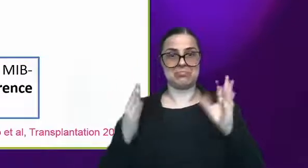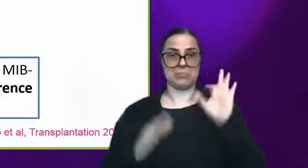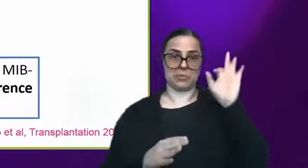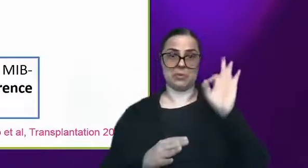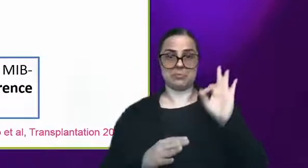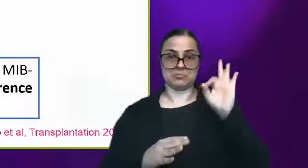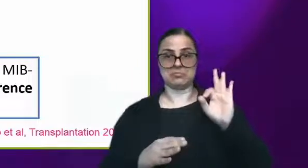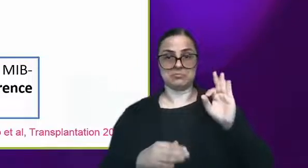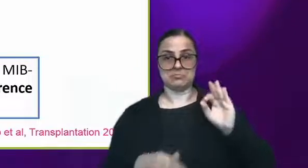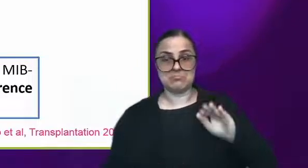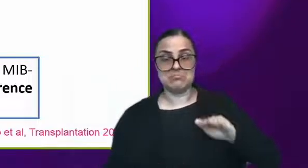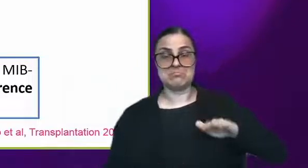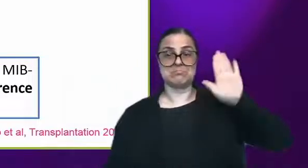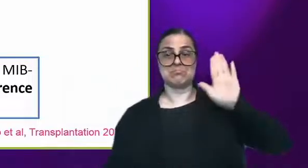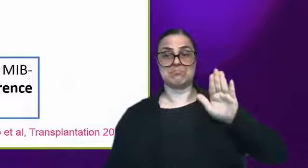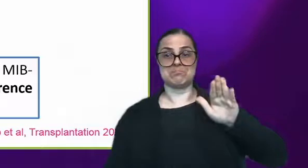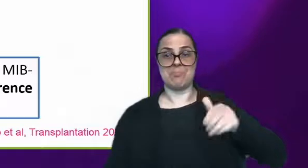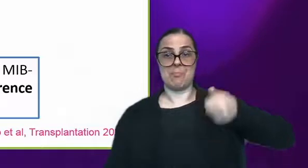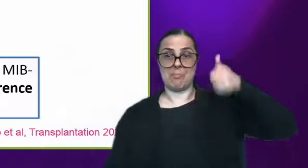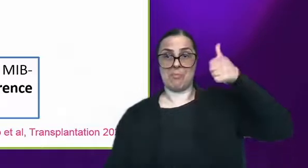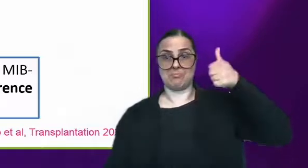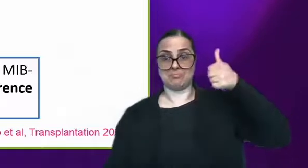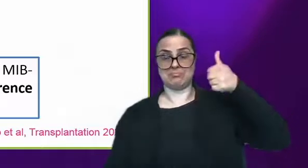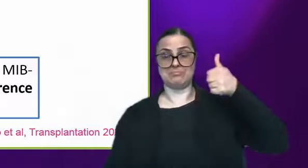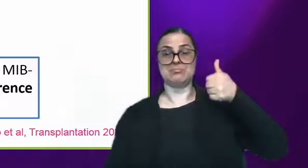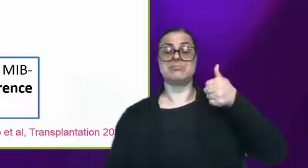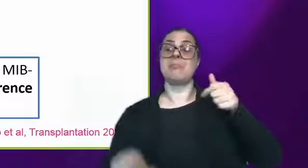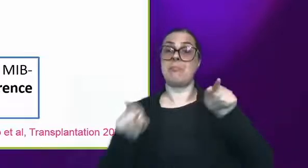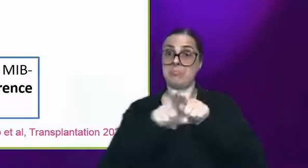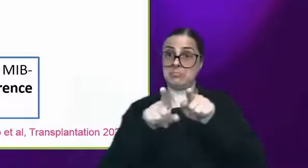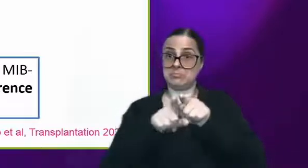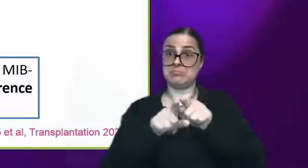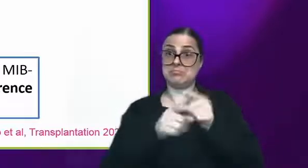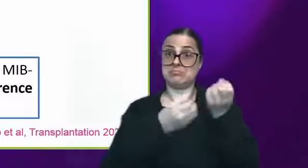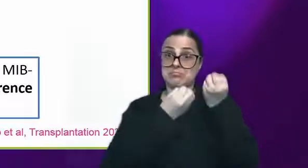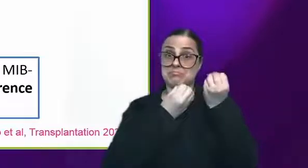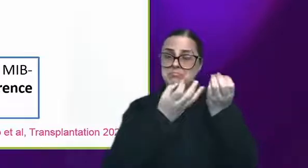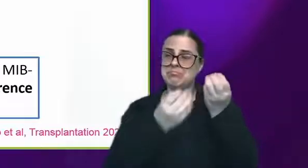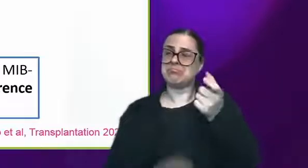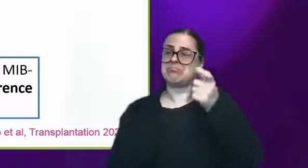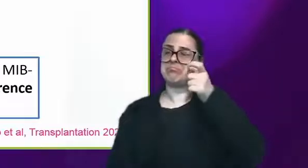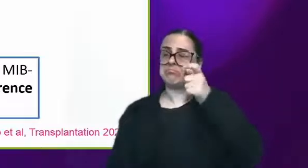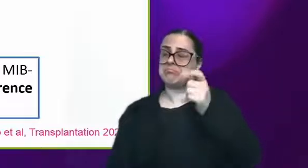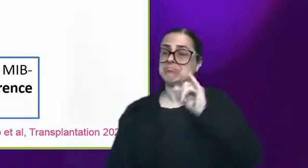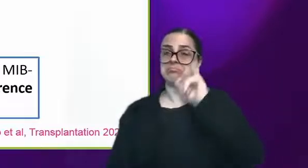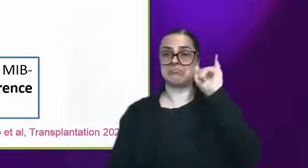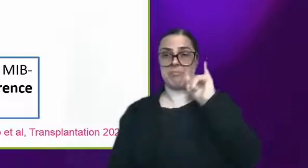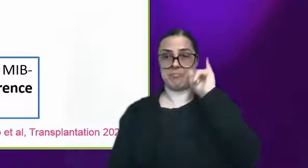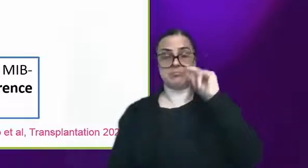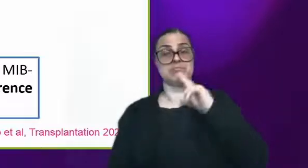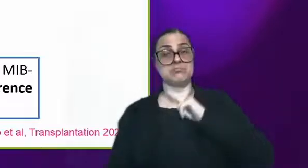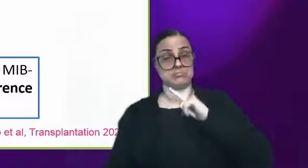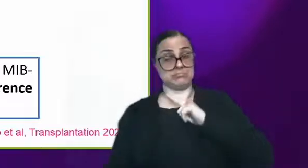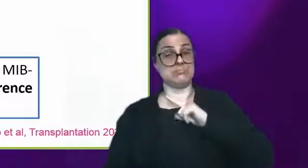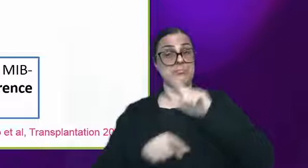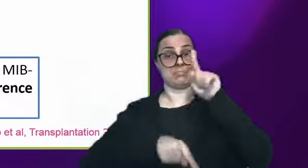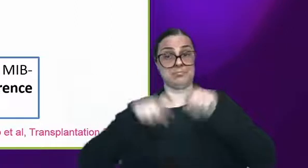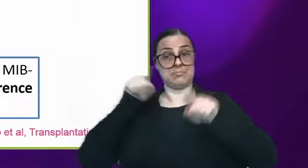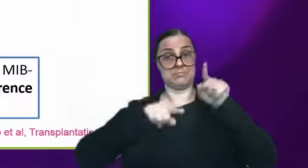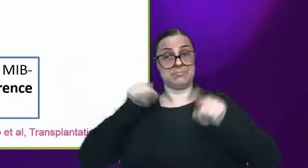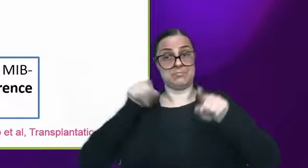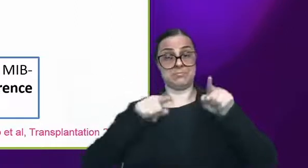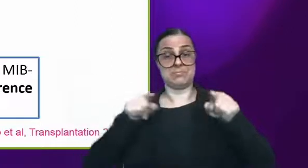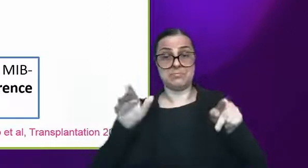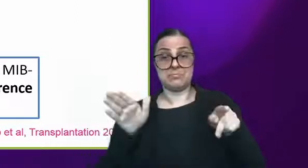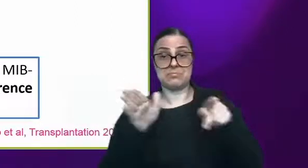que ven cómo existe una variación del MID1, de este factor de replicación celular,